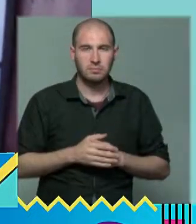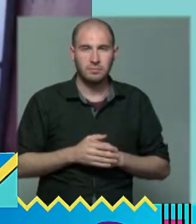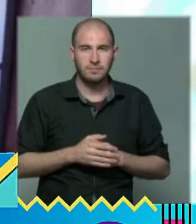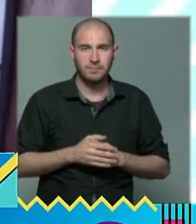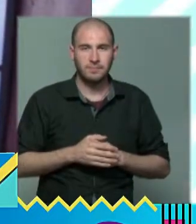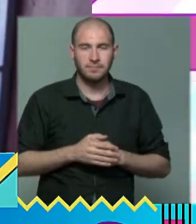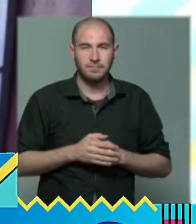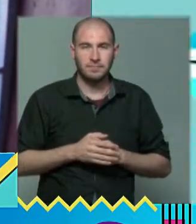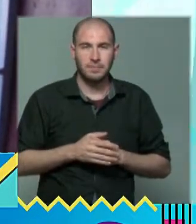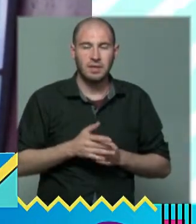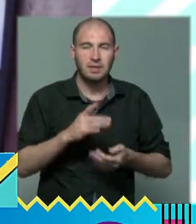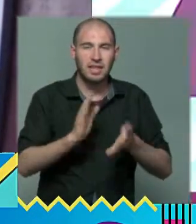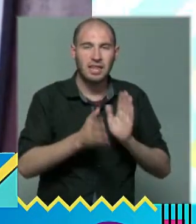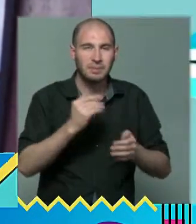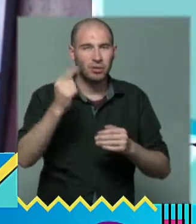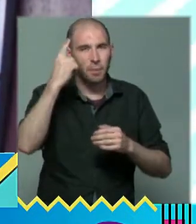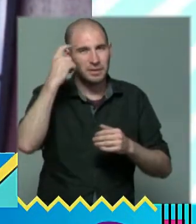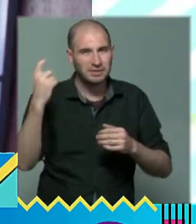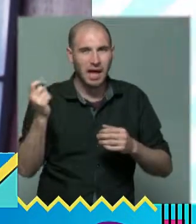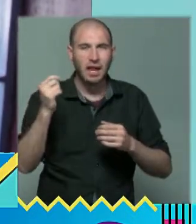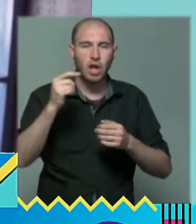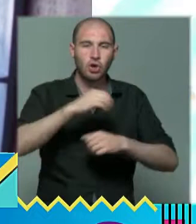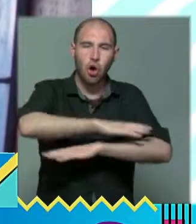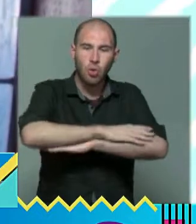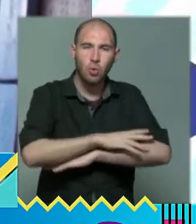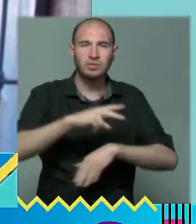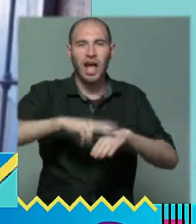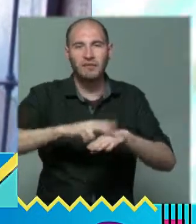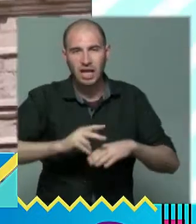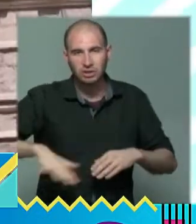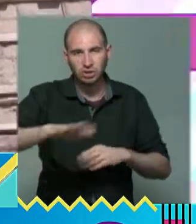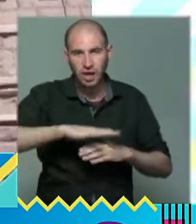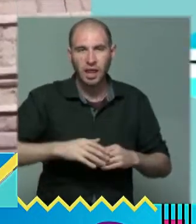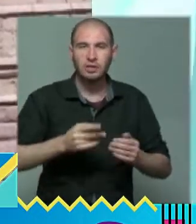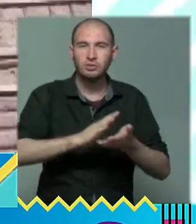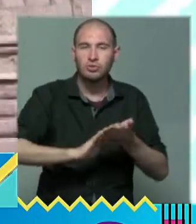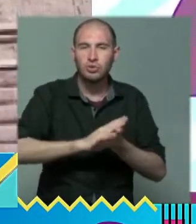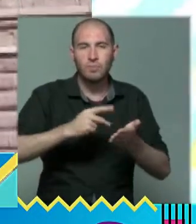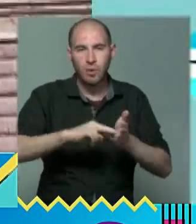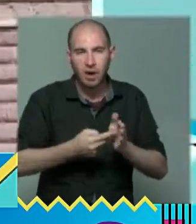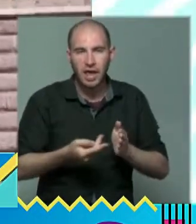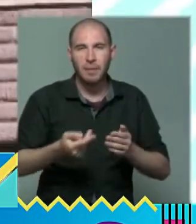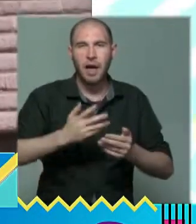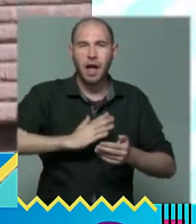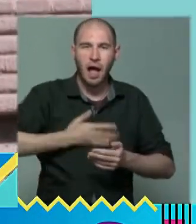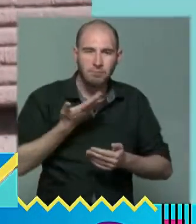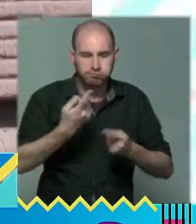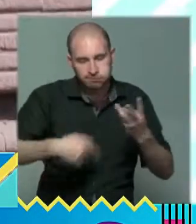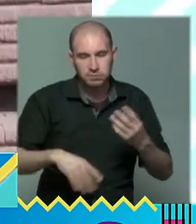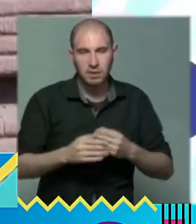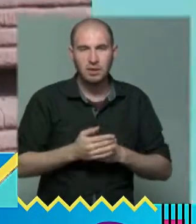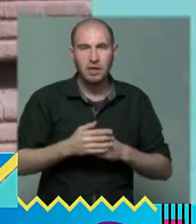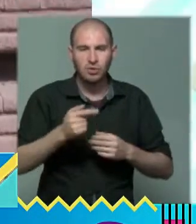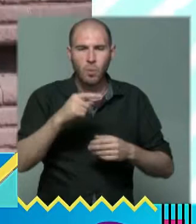un tratamiento cognitivo, conductual, de habilidades sociales, solución de problemas, asertividad, capacidad